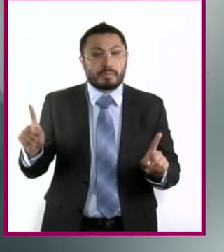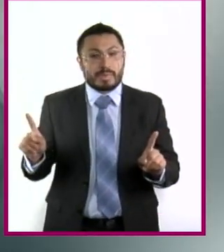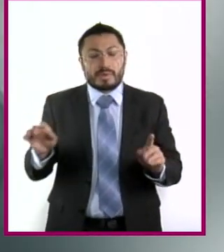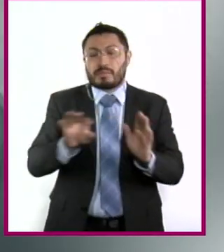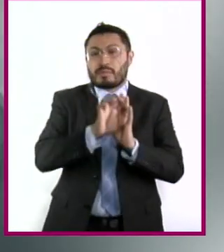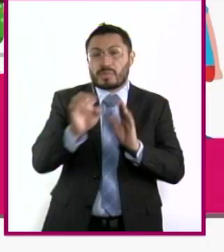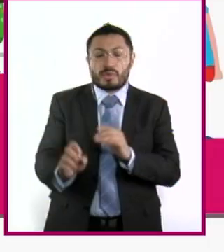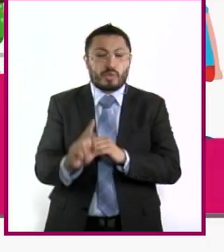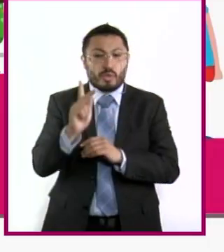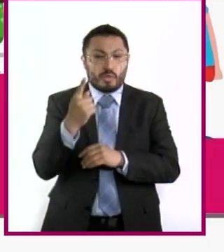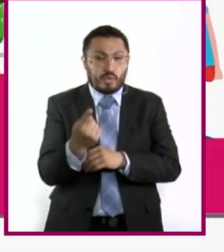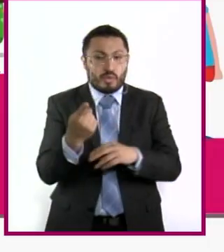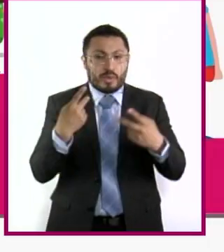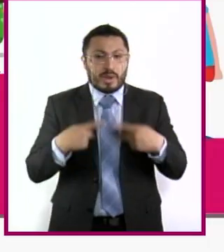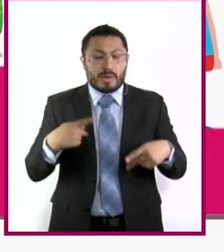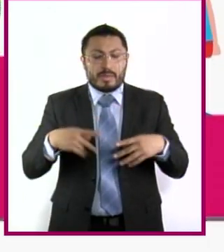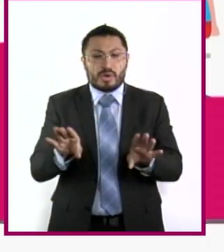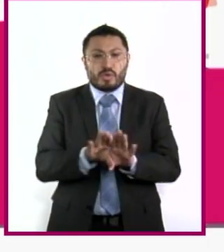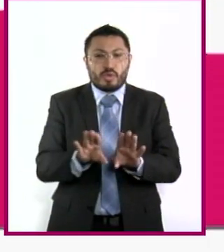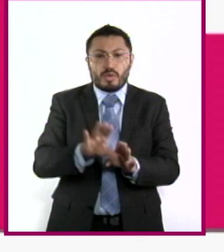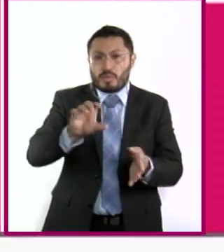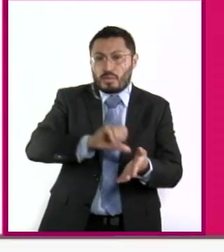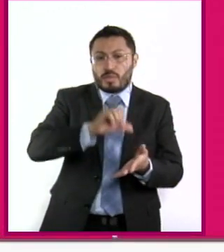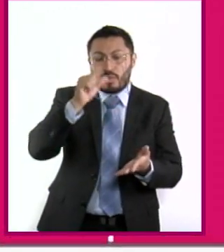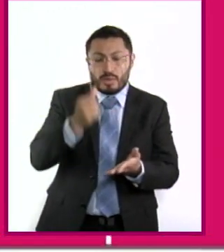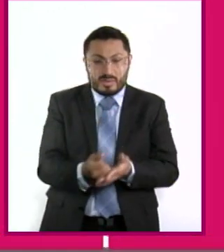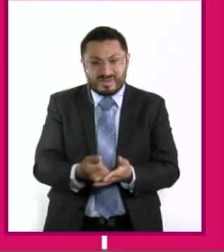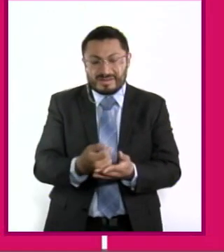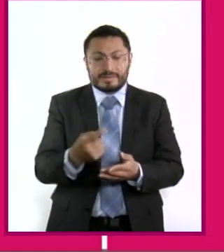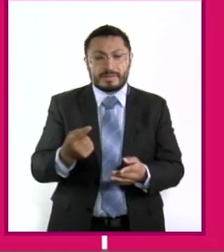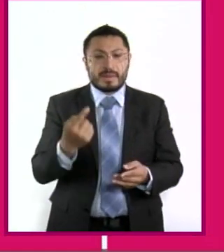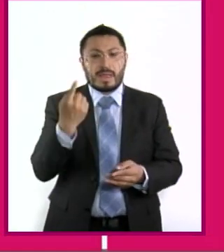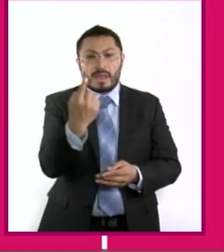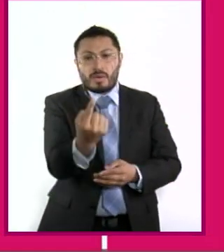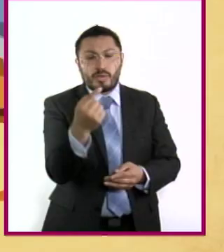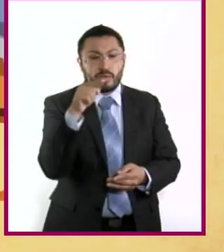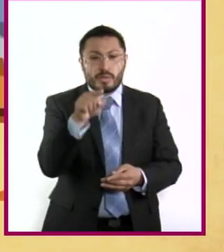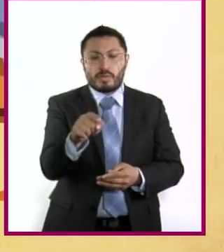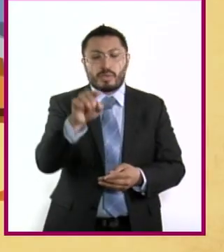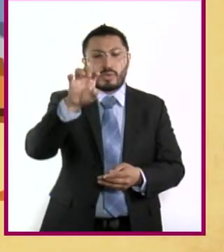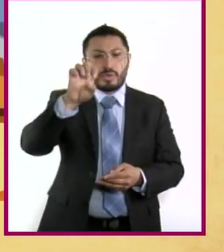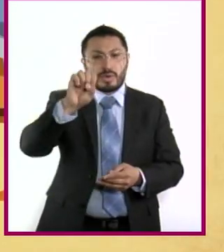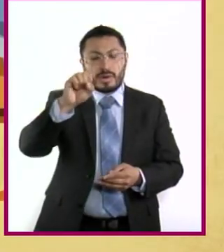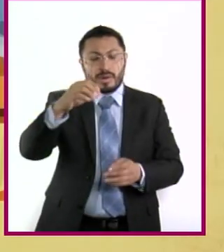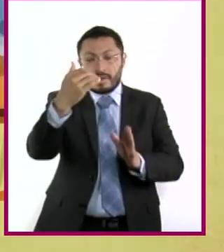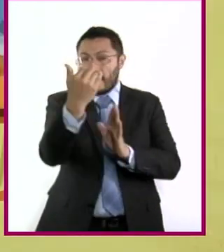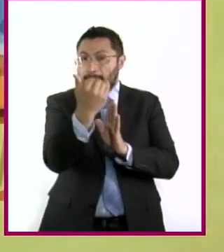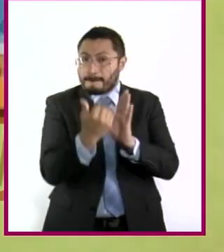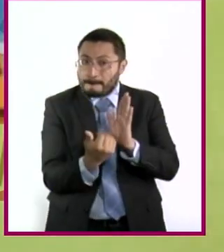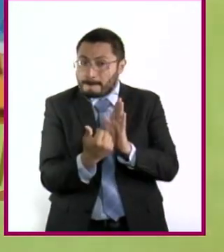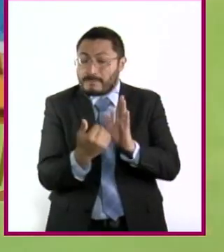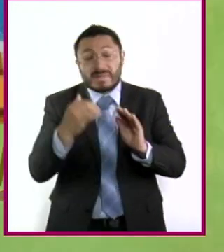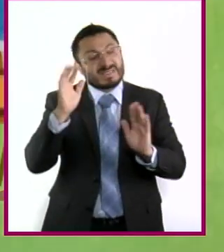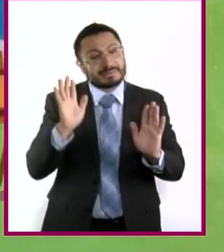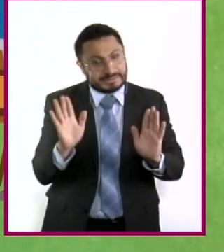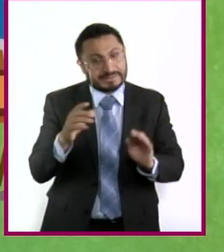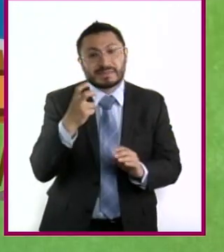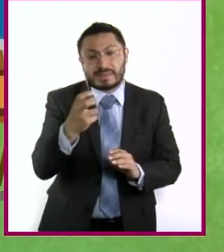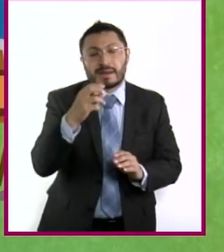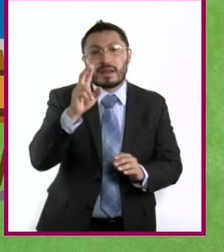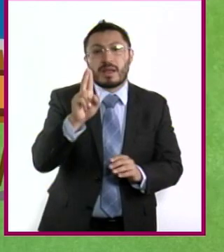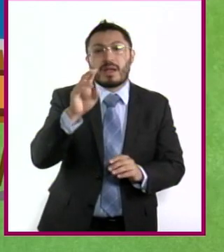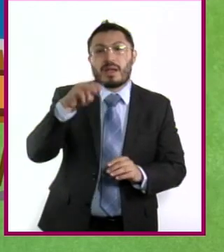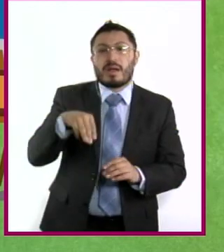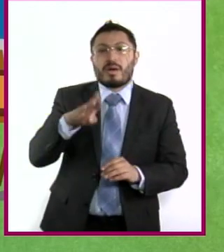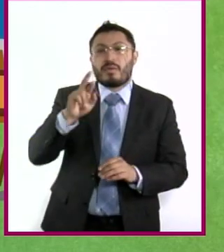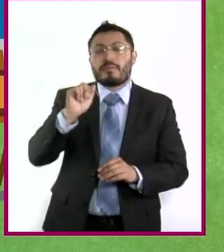puede considerar bajita si mide menos de unos 60 centímetros, 1,60 m. Ese es un umbral. Entonces,